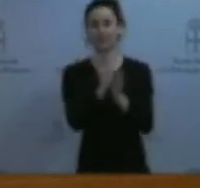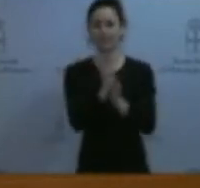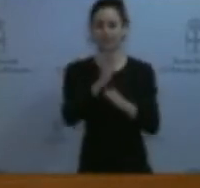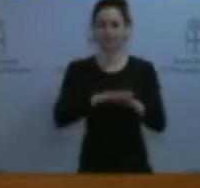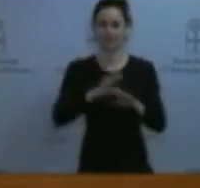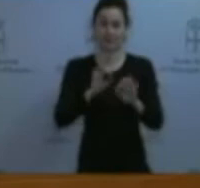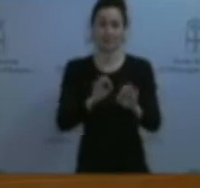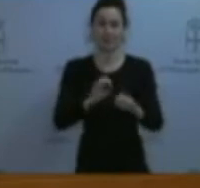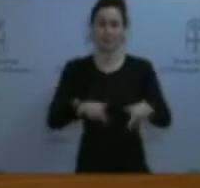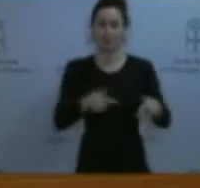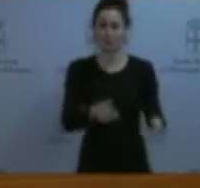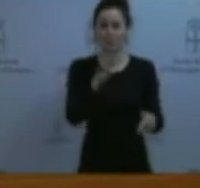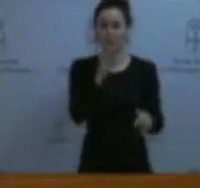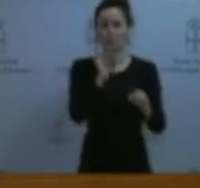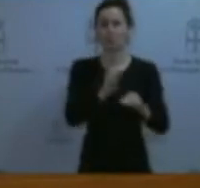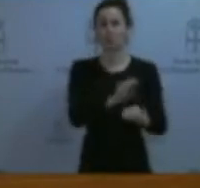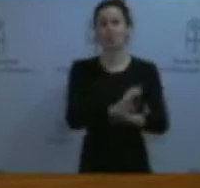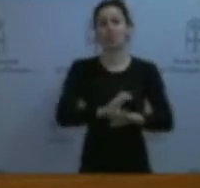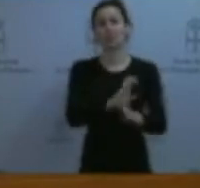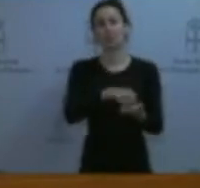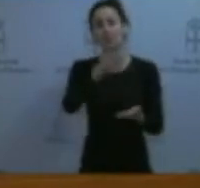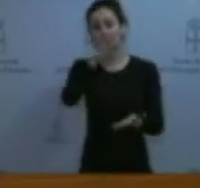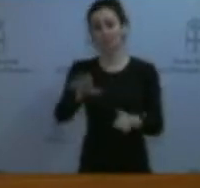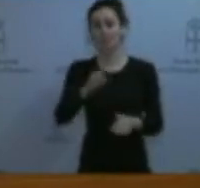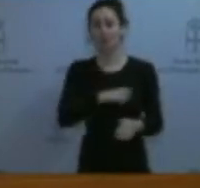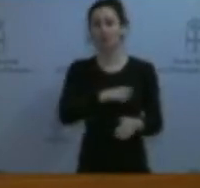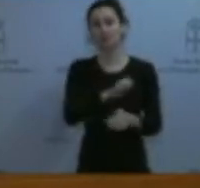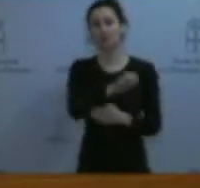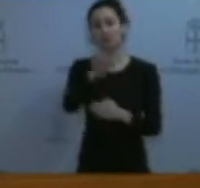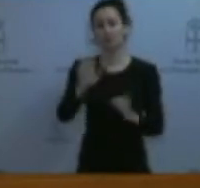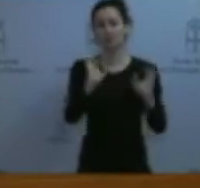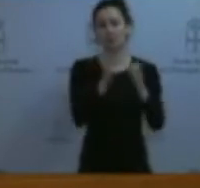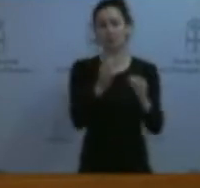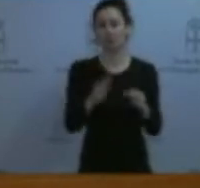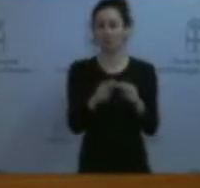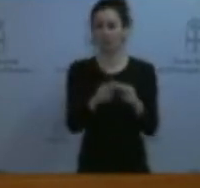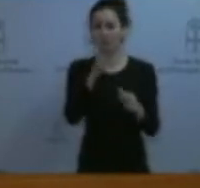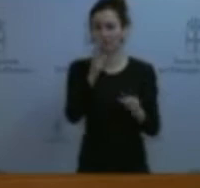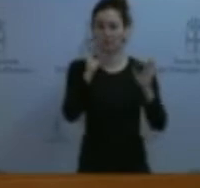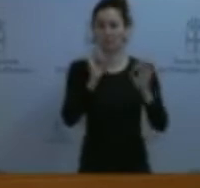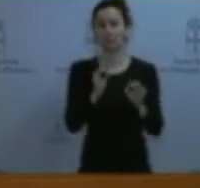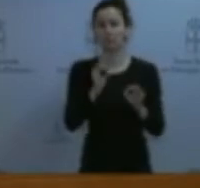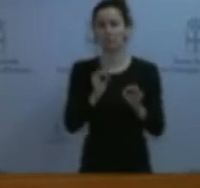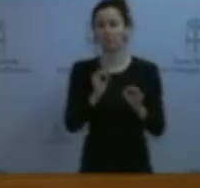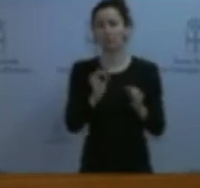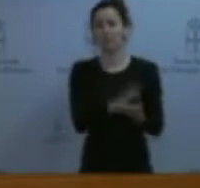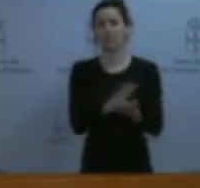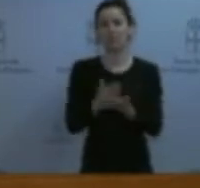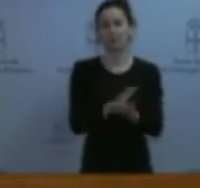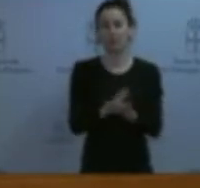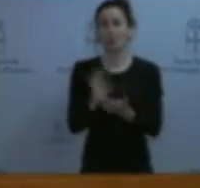con denuncias por parte de colectivos sociales a la Comisión Europea, a la extinta procuradora o al defensor del